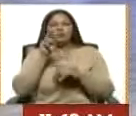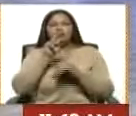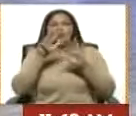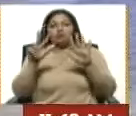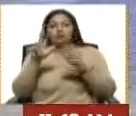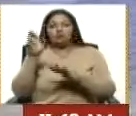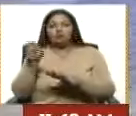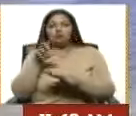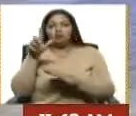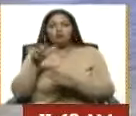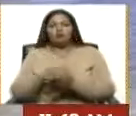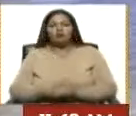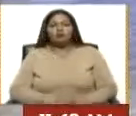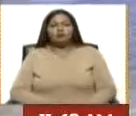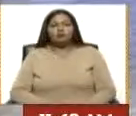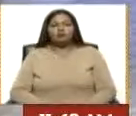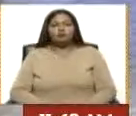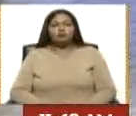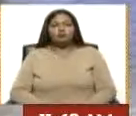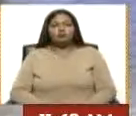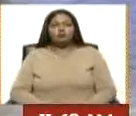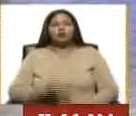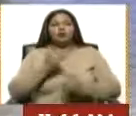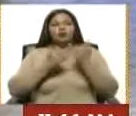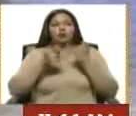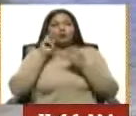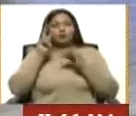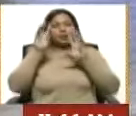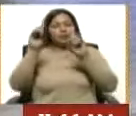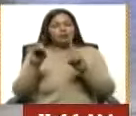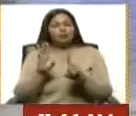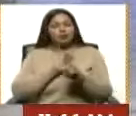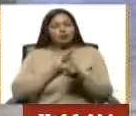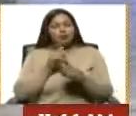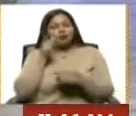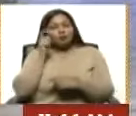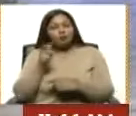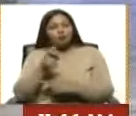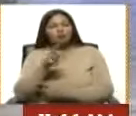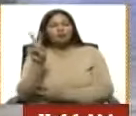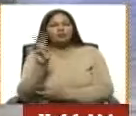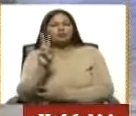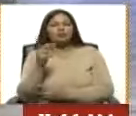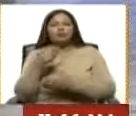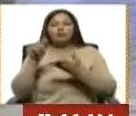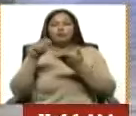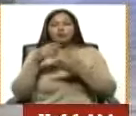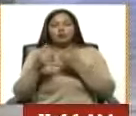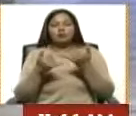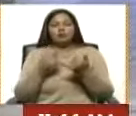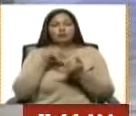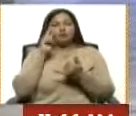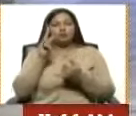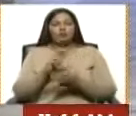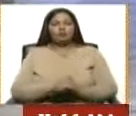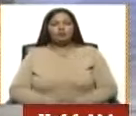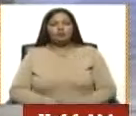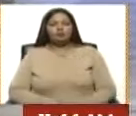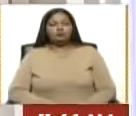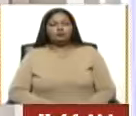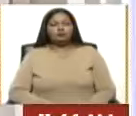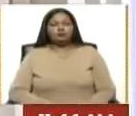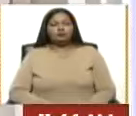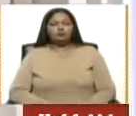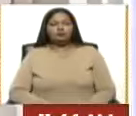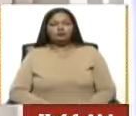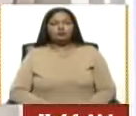pero el que tiene la última palabra, la decisión final, es el pueblo venezolano. Entonces aquí lo que se está firmando, o lo que se va a firmar el día de hoy, es